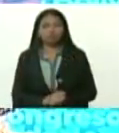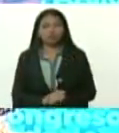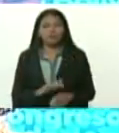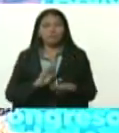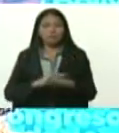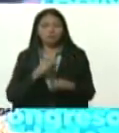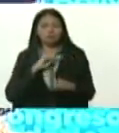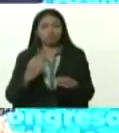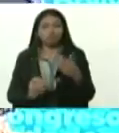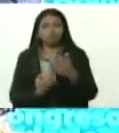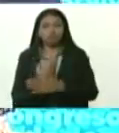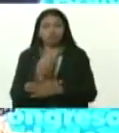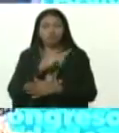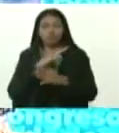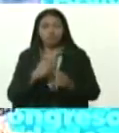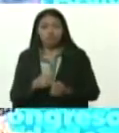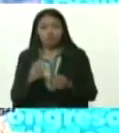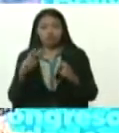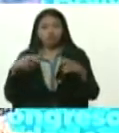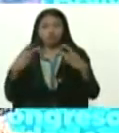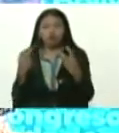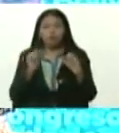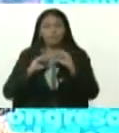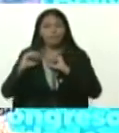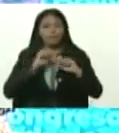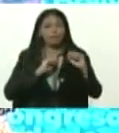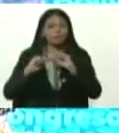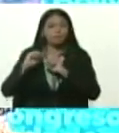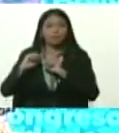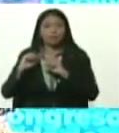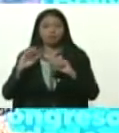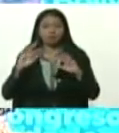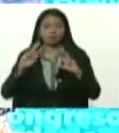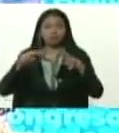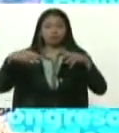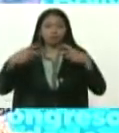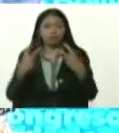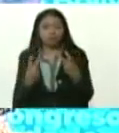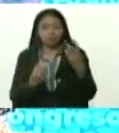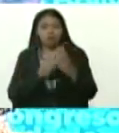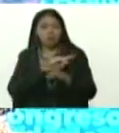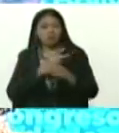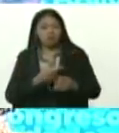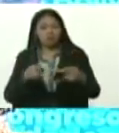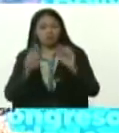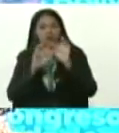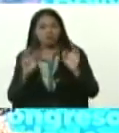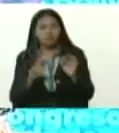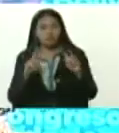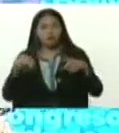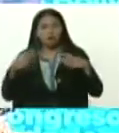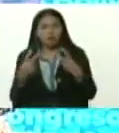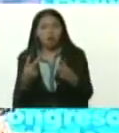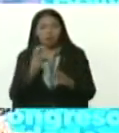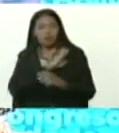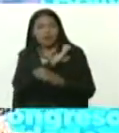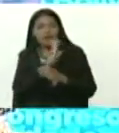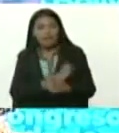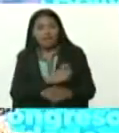Porque estamos fundando un poderoso nuevo movimiento, renovando la fuerza, renovando la